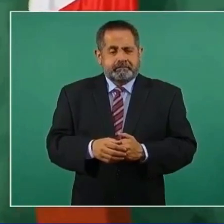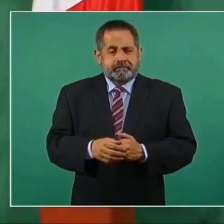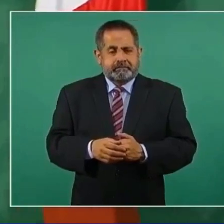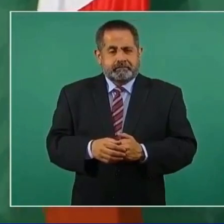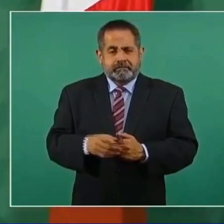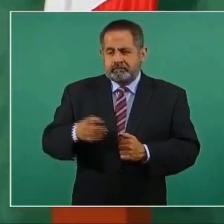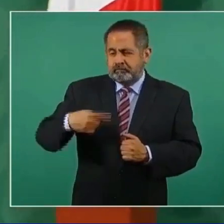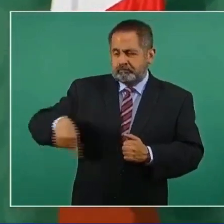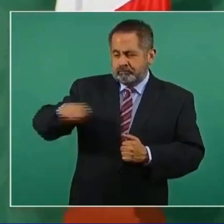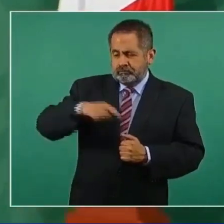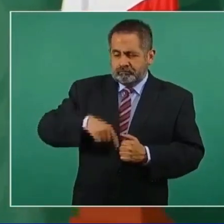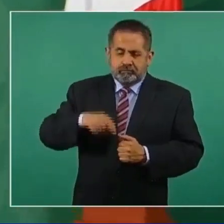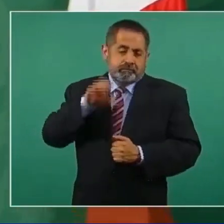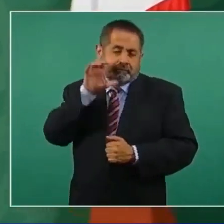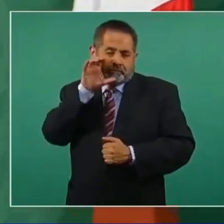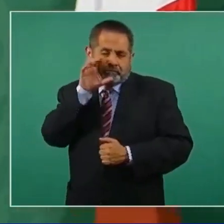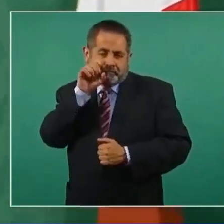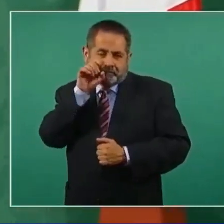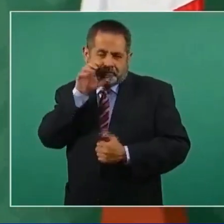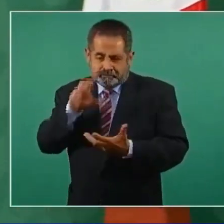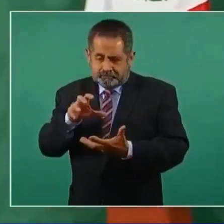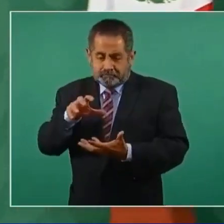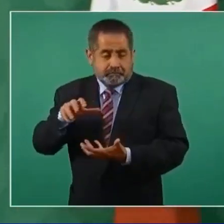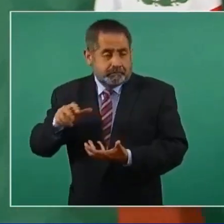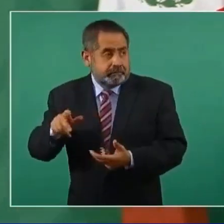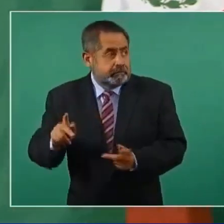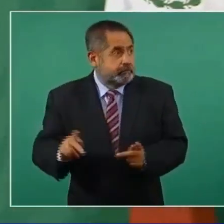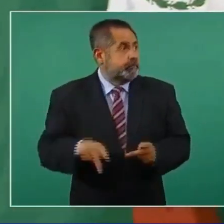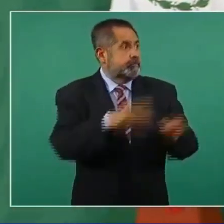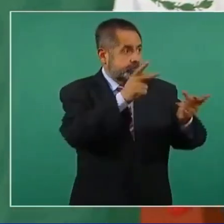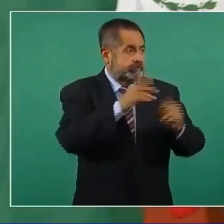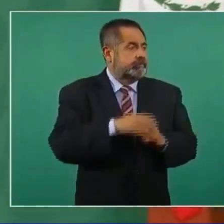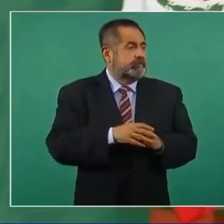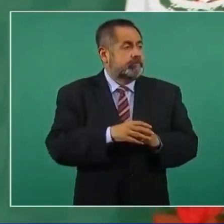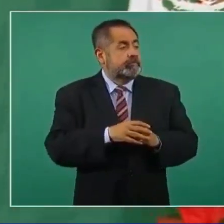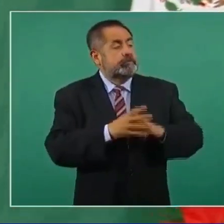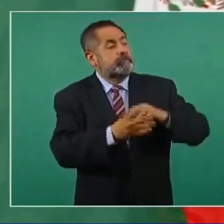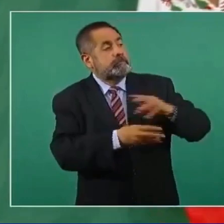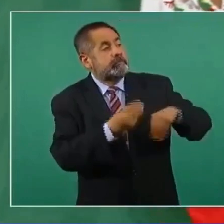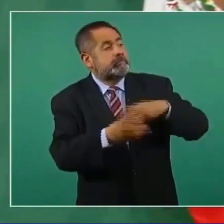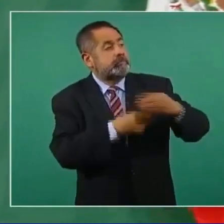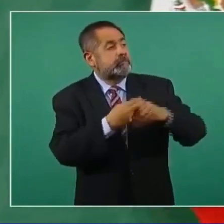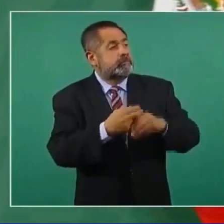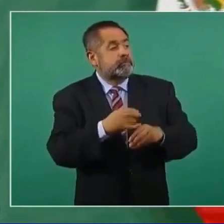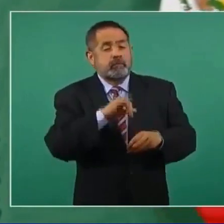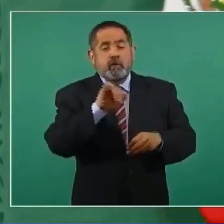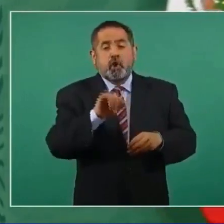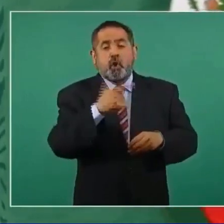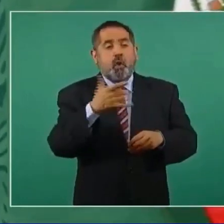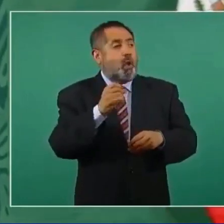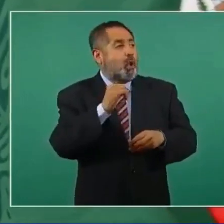vendíamos naranja y comprábamos jugo de naranja.